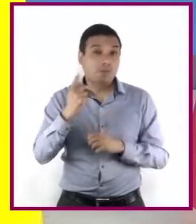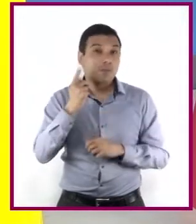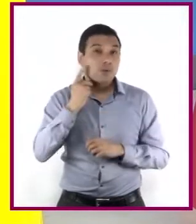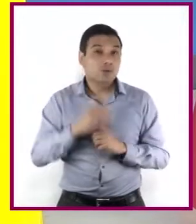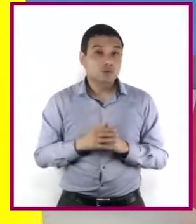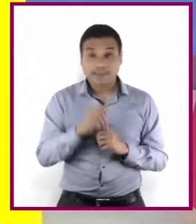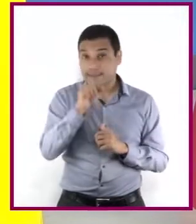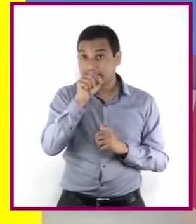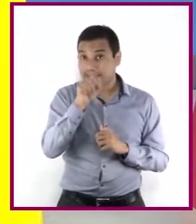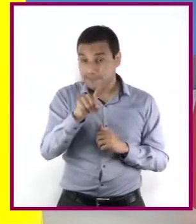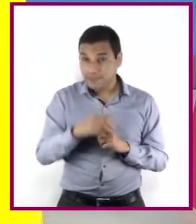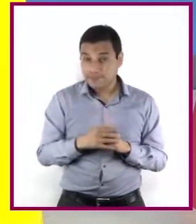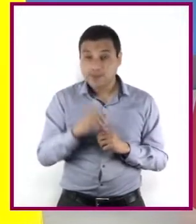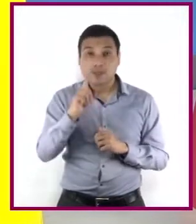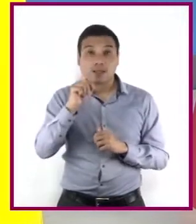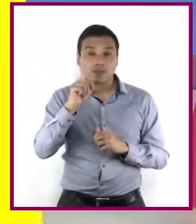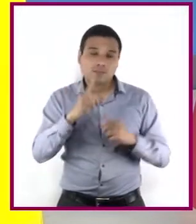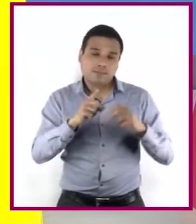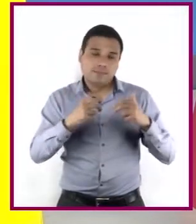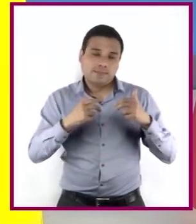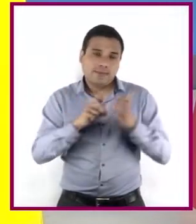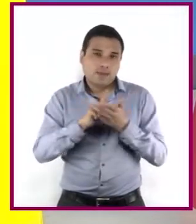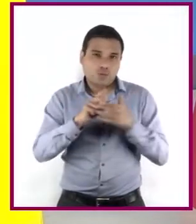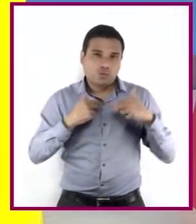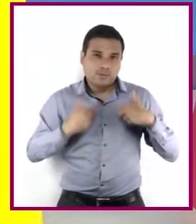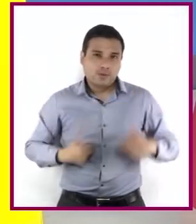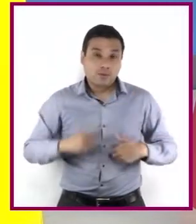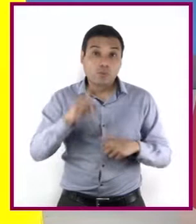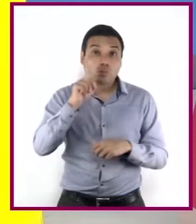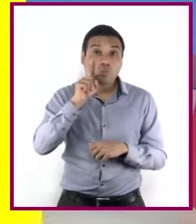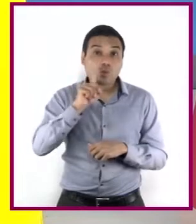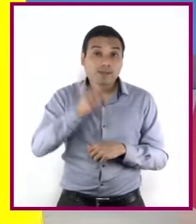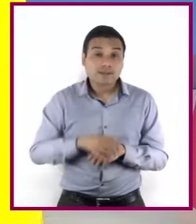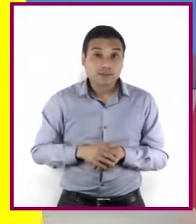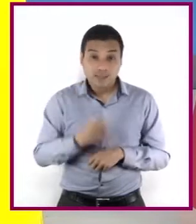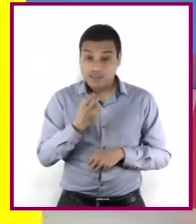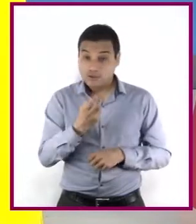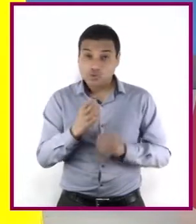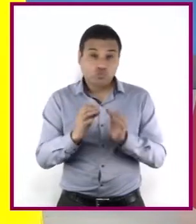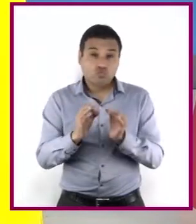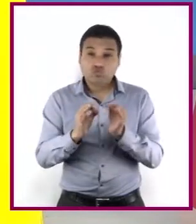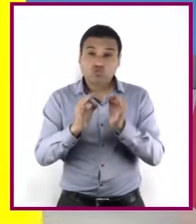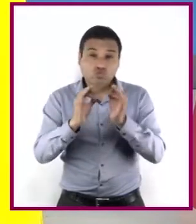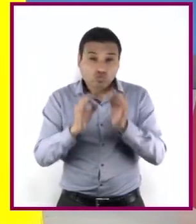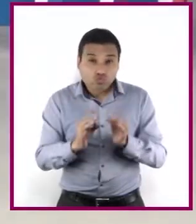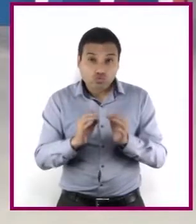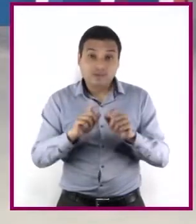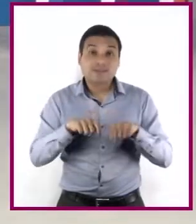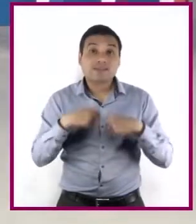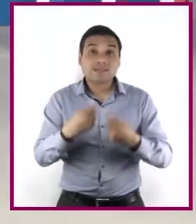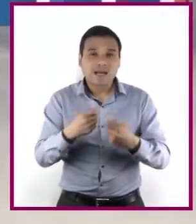así como de los derechos humanos de las mujeres, fueron reconocidos tardíamente.